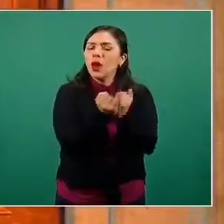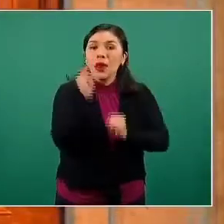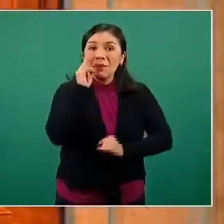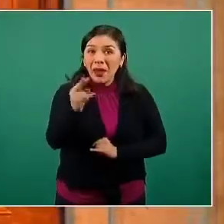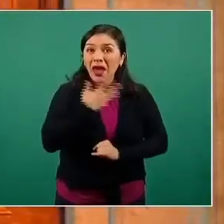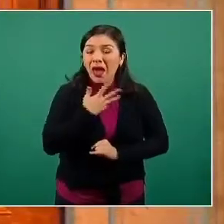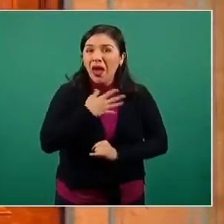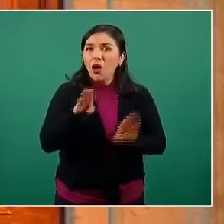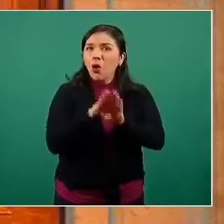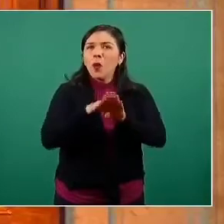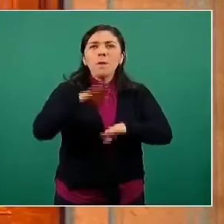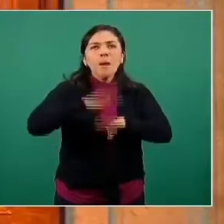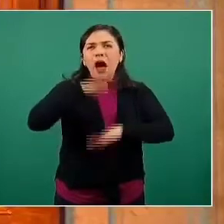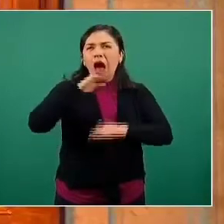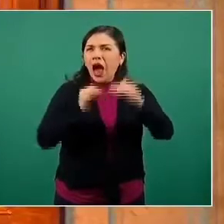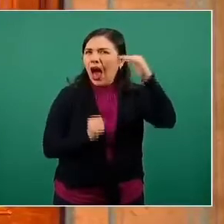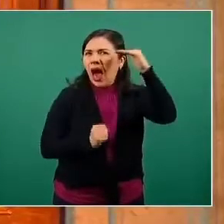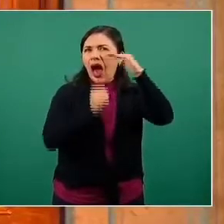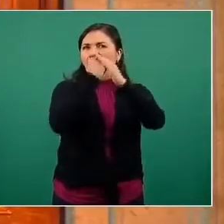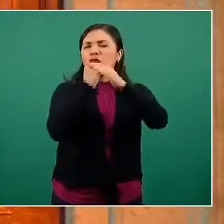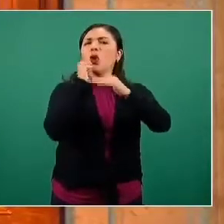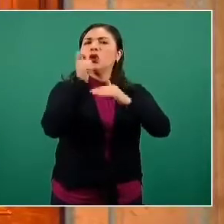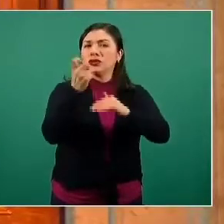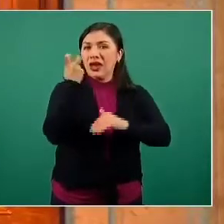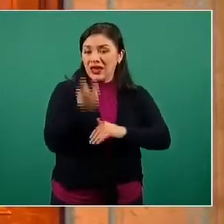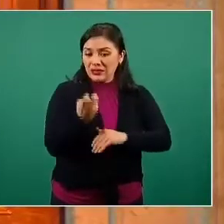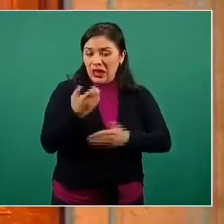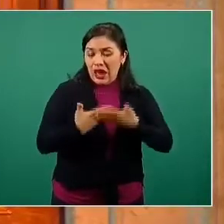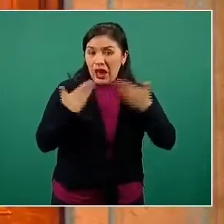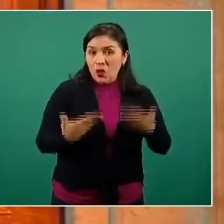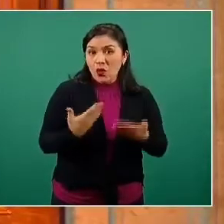punto más alto que alcanzó